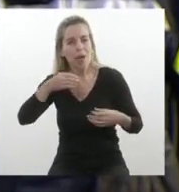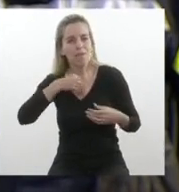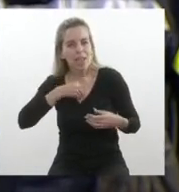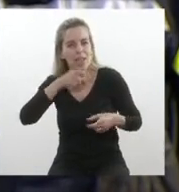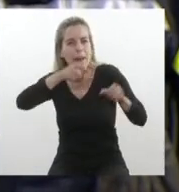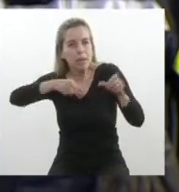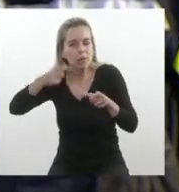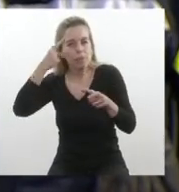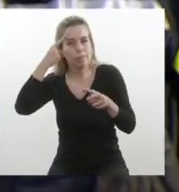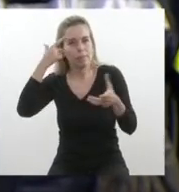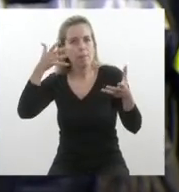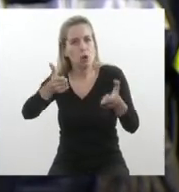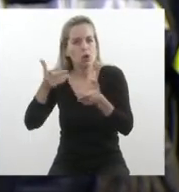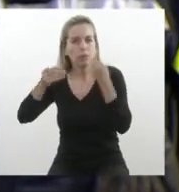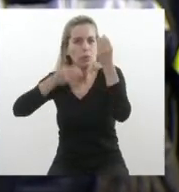otro.